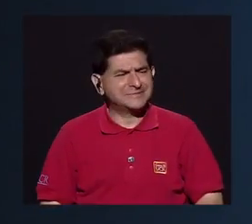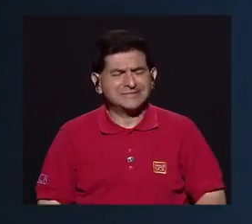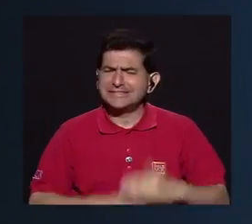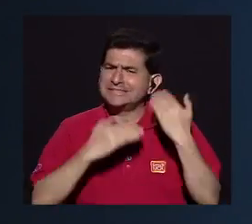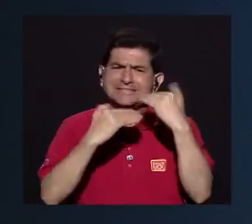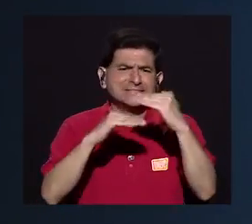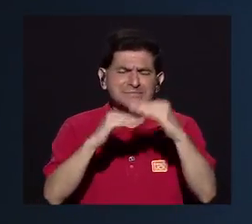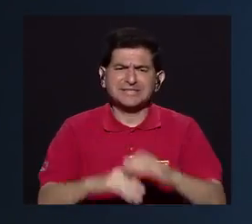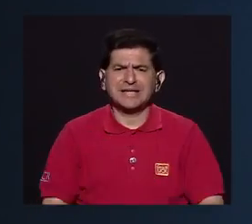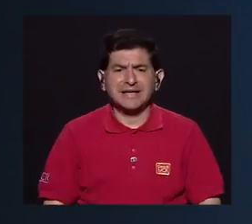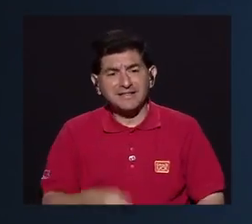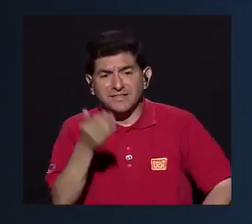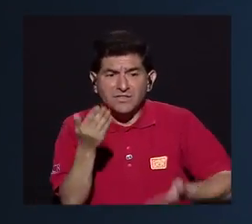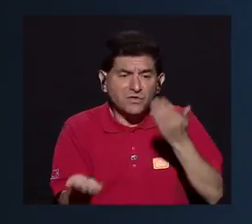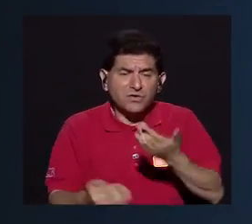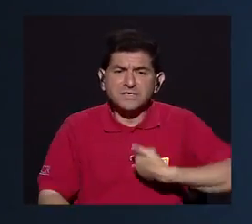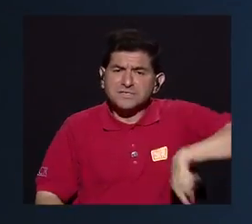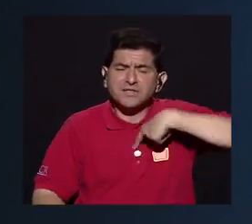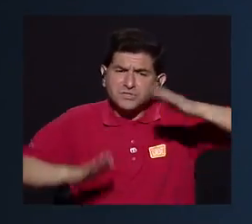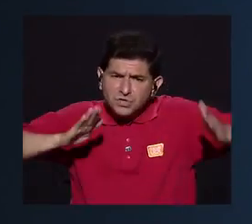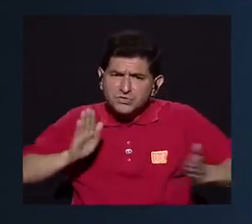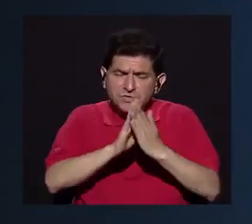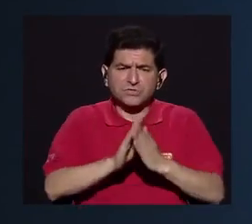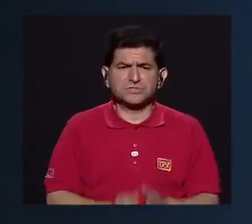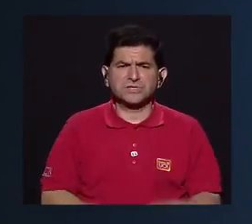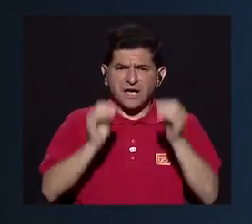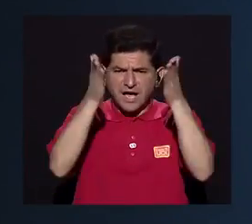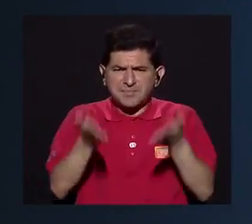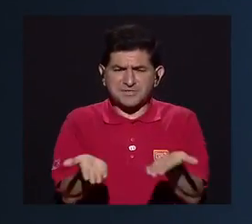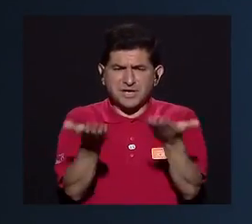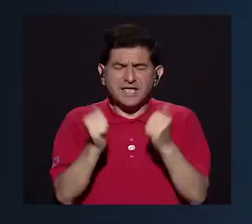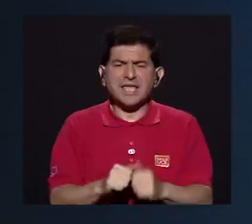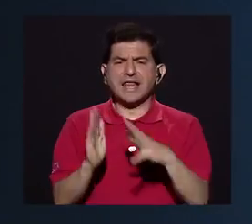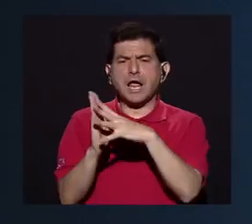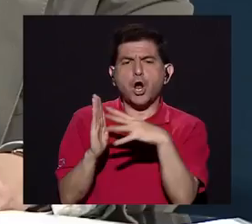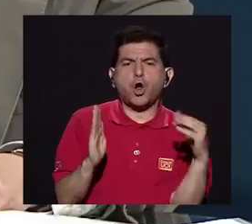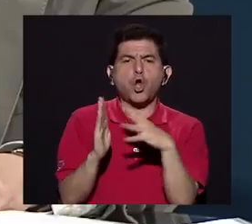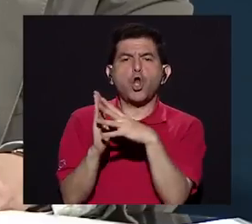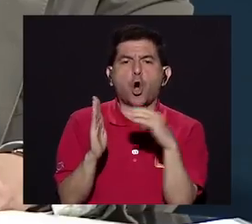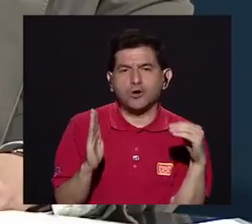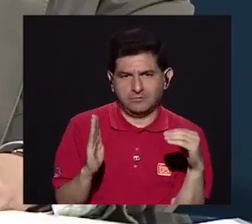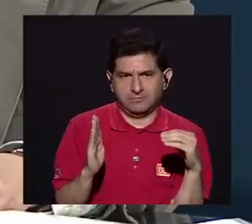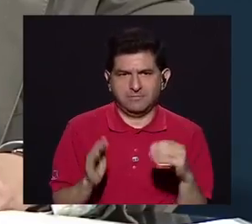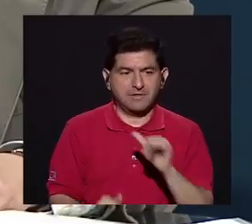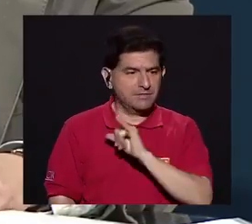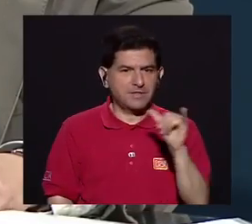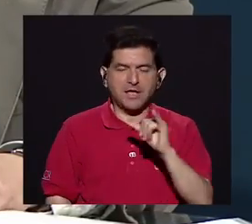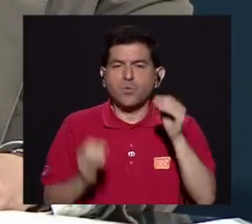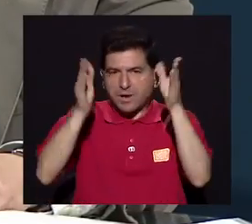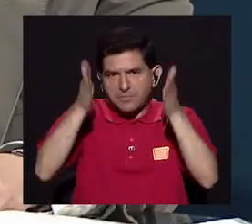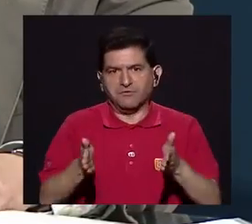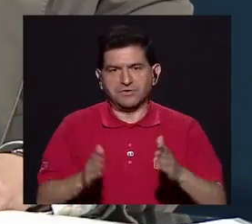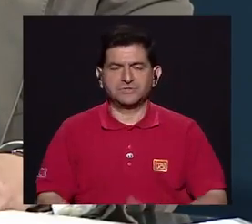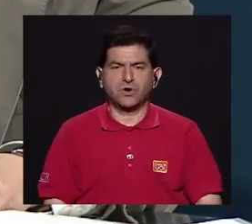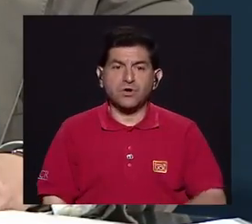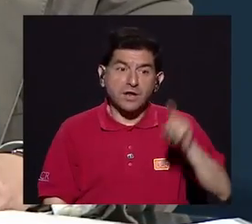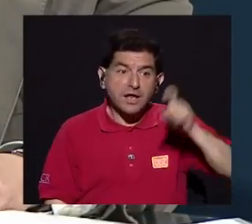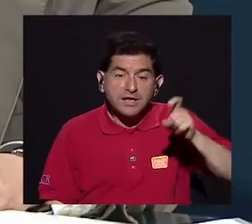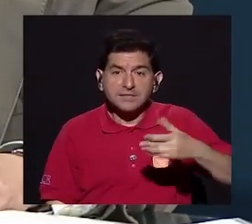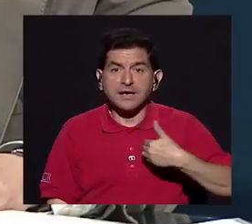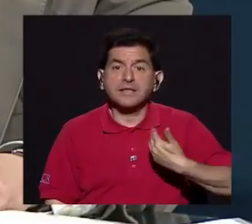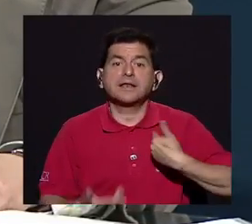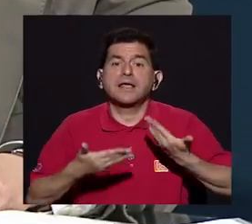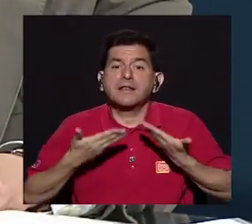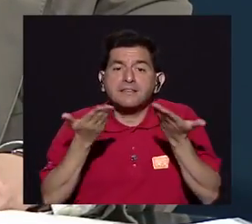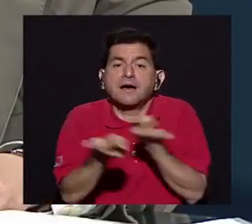pronto también nos encontramos o nos enfrentamos con maestros que quieren hacer clones del mismo maestro. Y lo que necesitamos es que